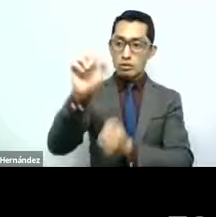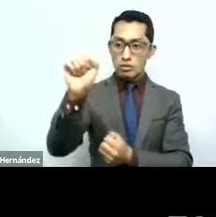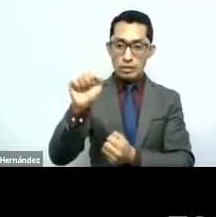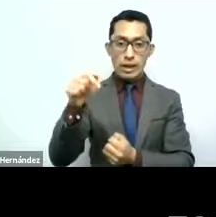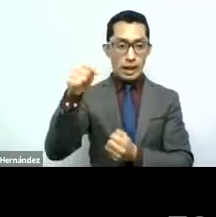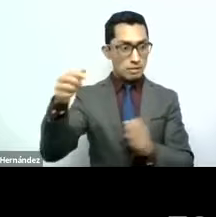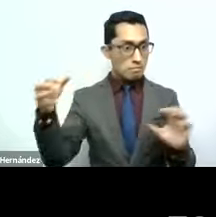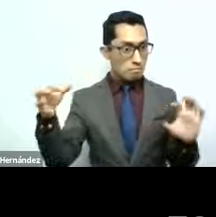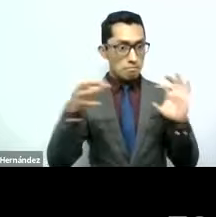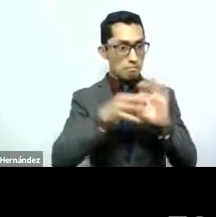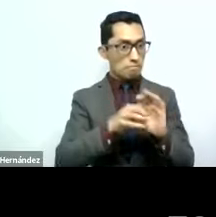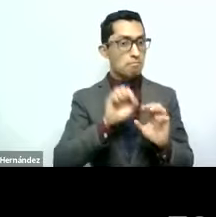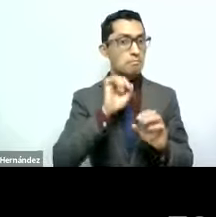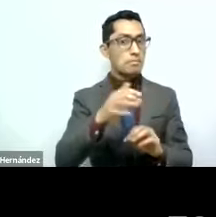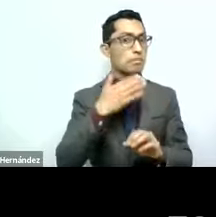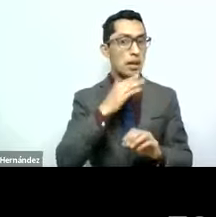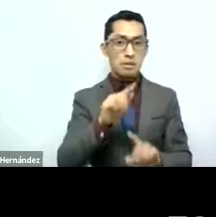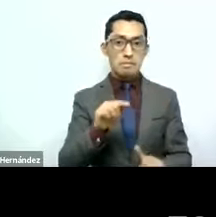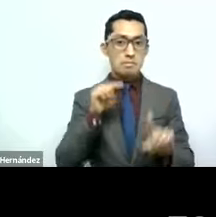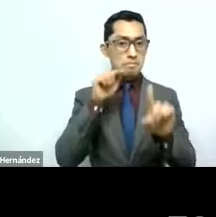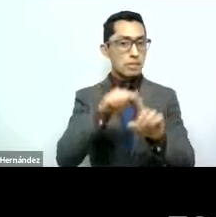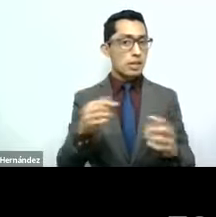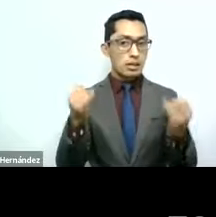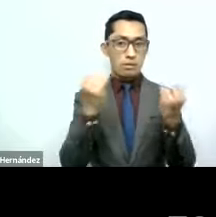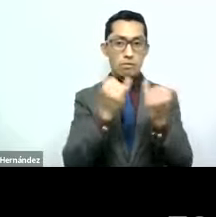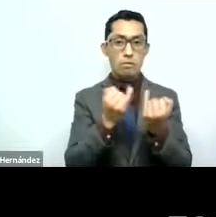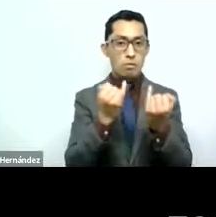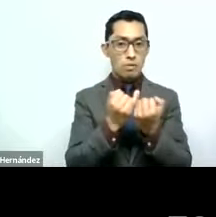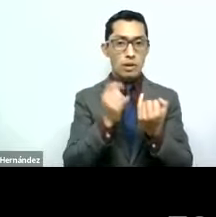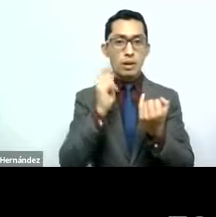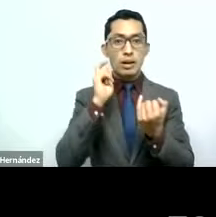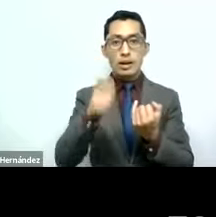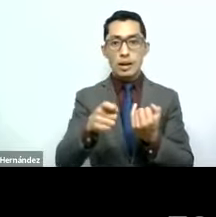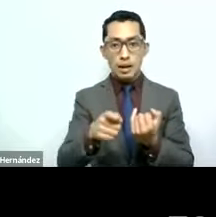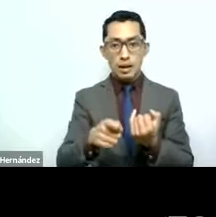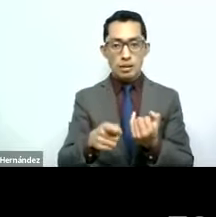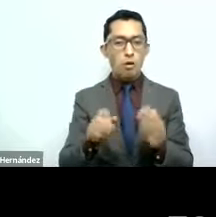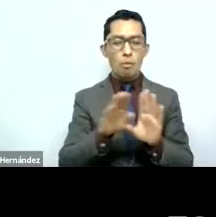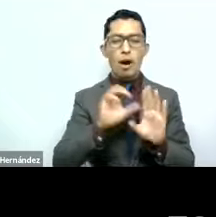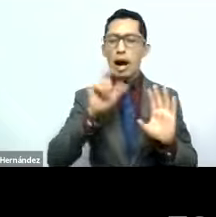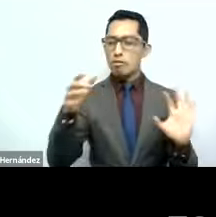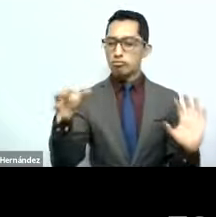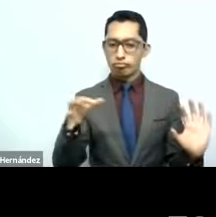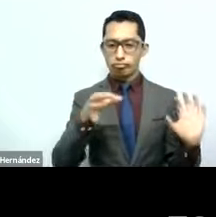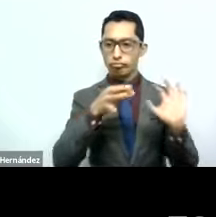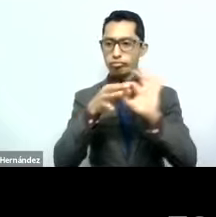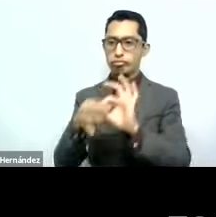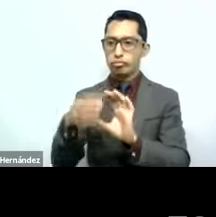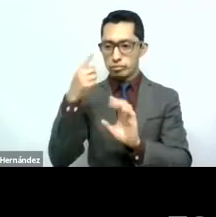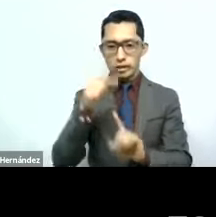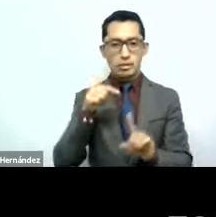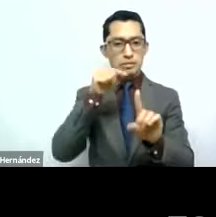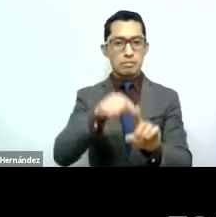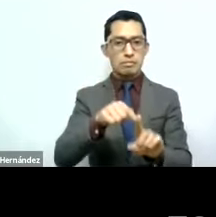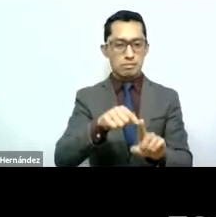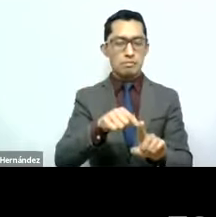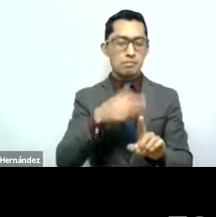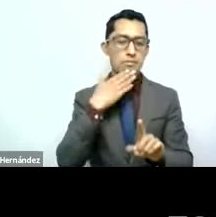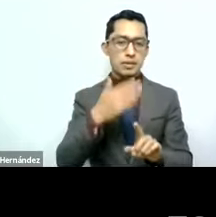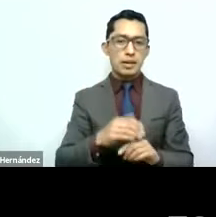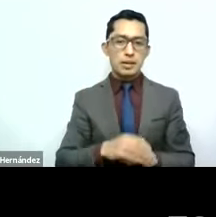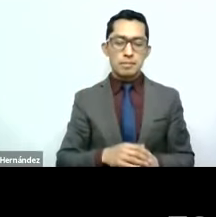medidas, una relación entre el medio y el fin, una relación racional. Este asunto